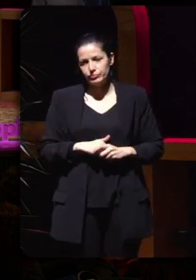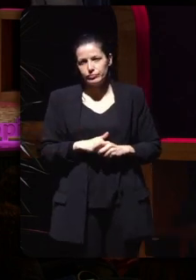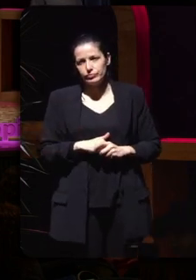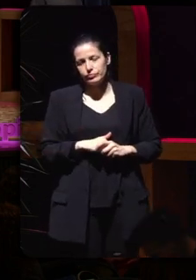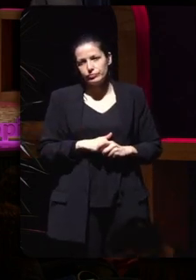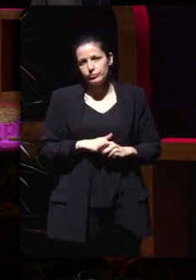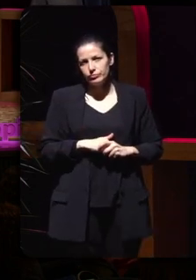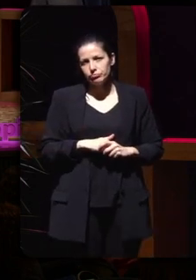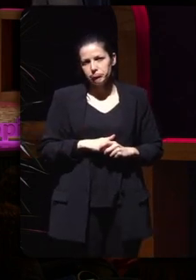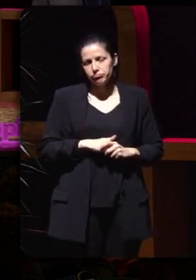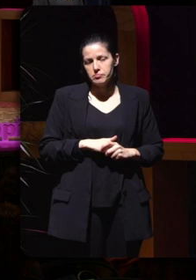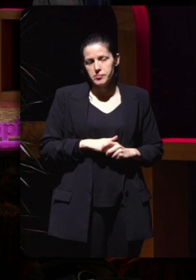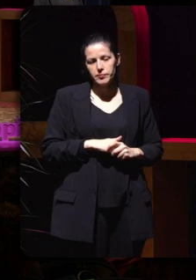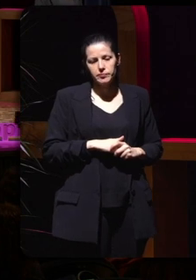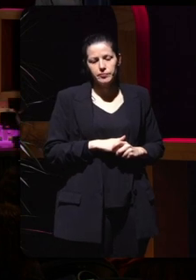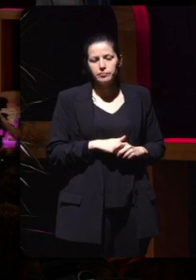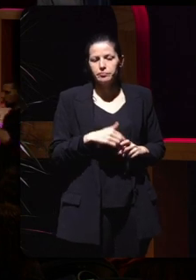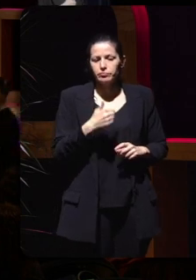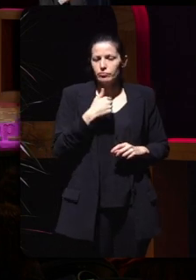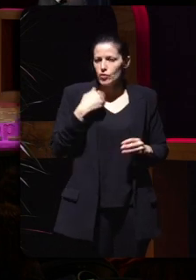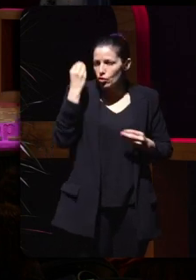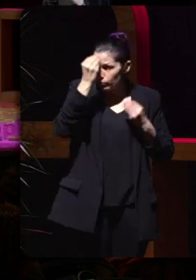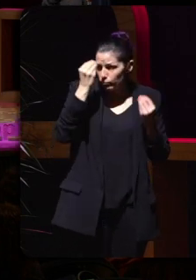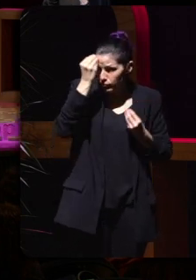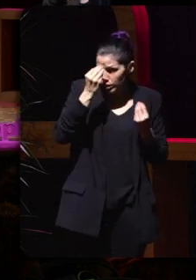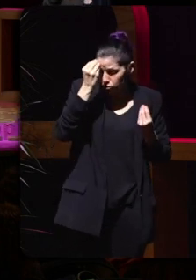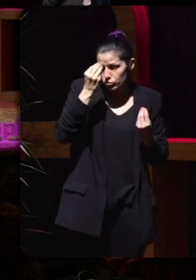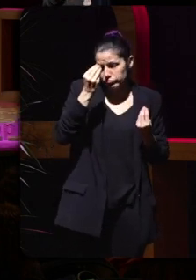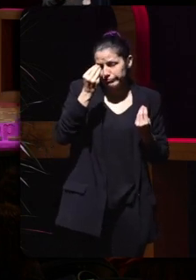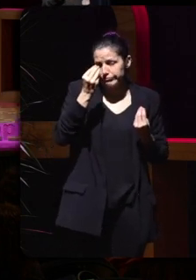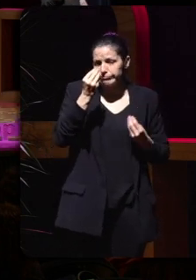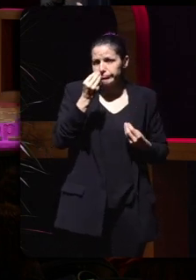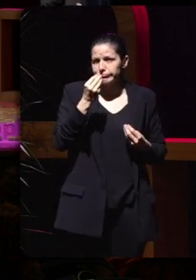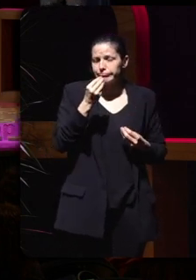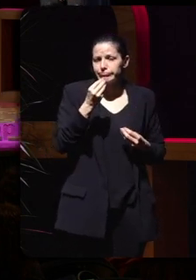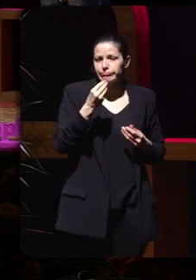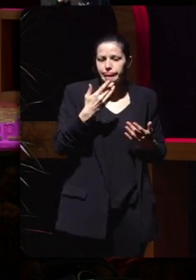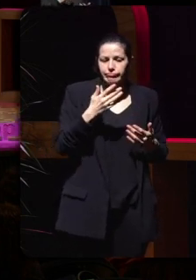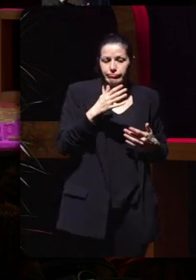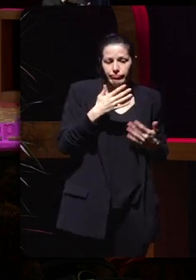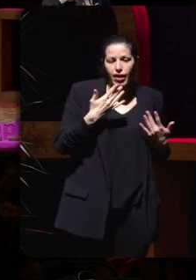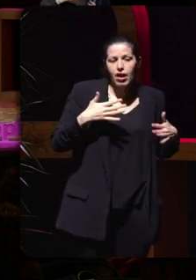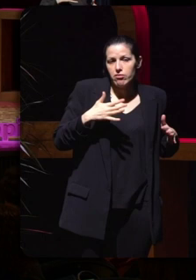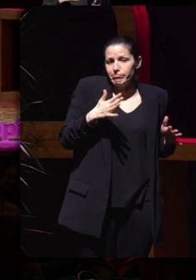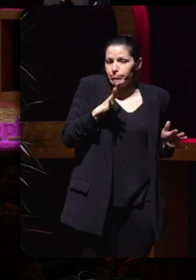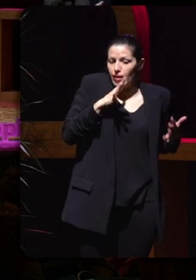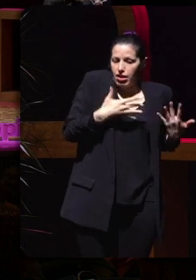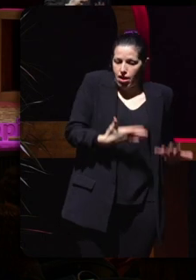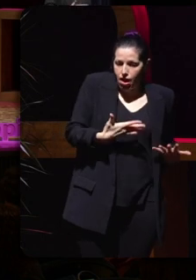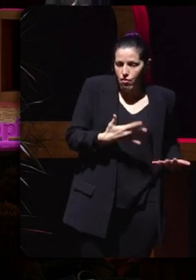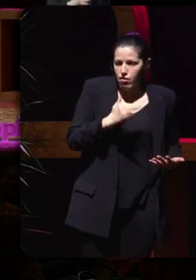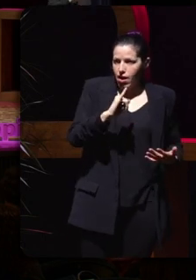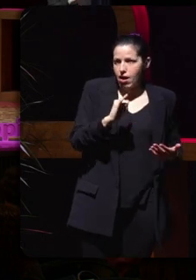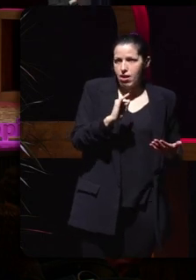en ese sentido Yo sí que creo que existe a pesar de que ahora se escribe mucho Sobre televisión